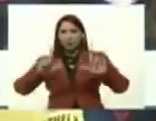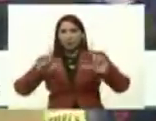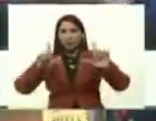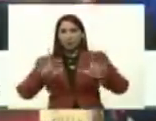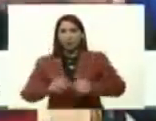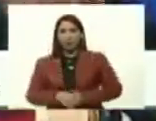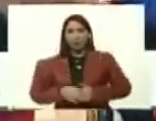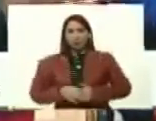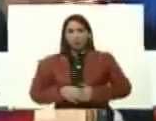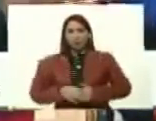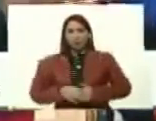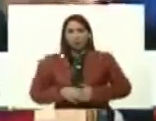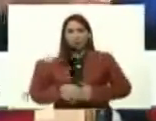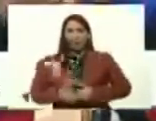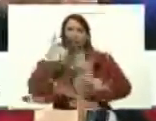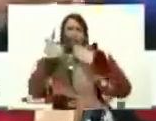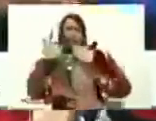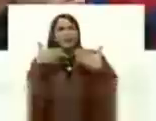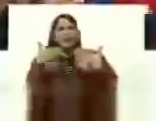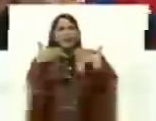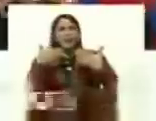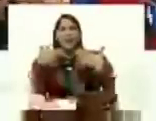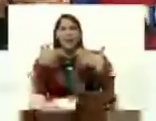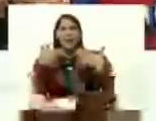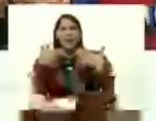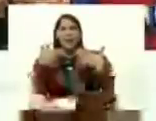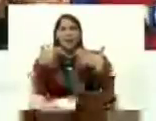Yulimar Rojamar.